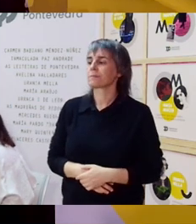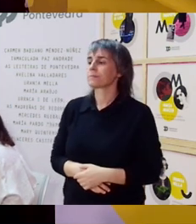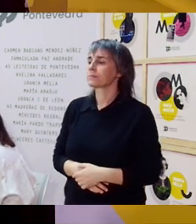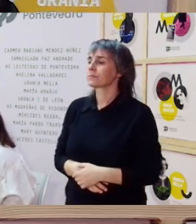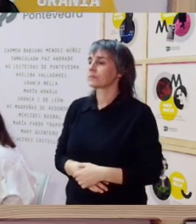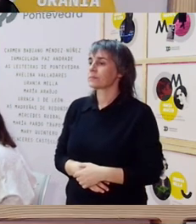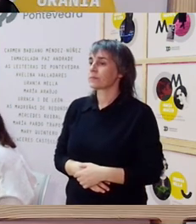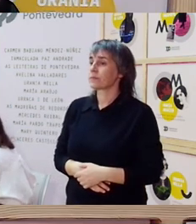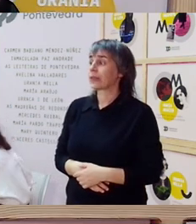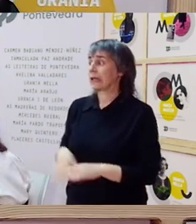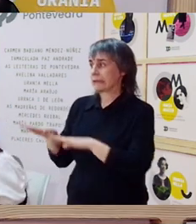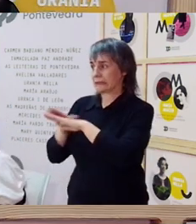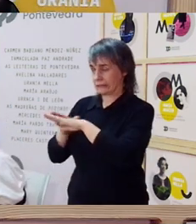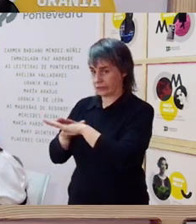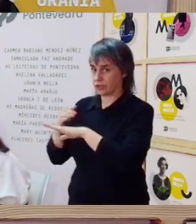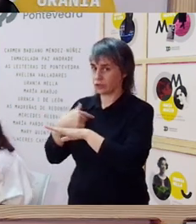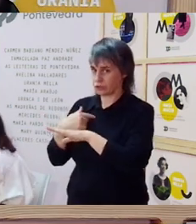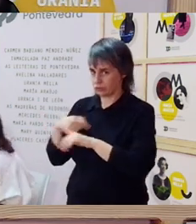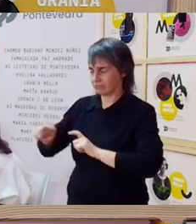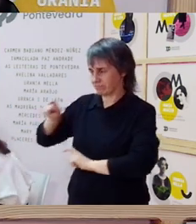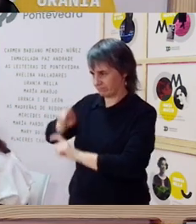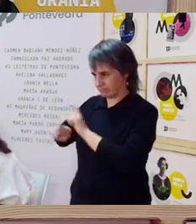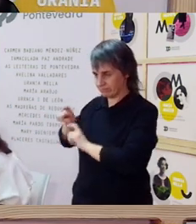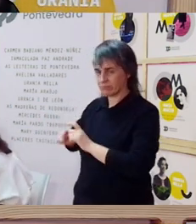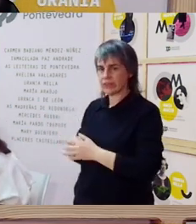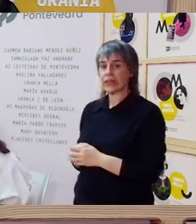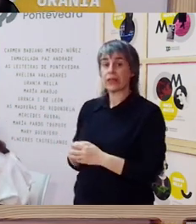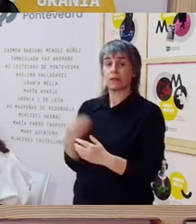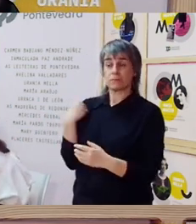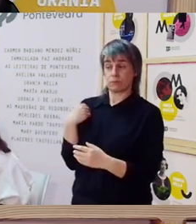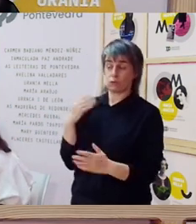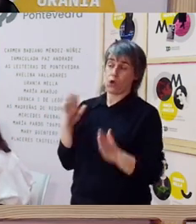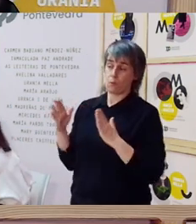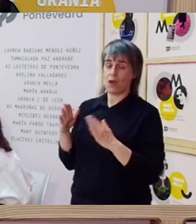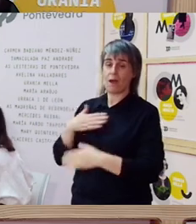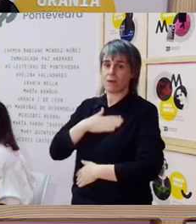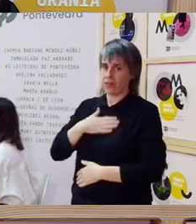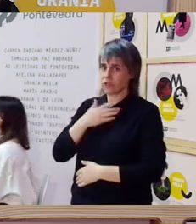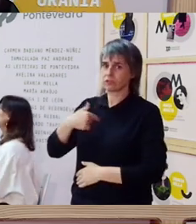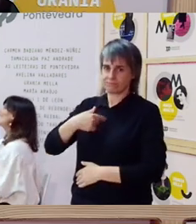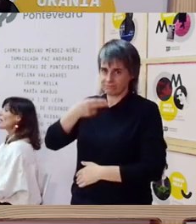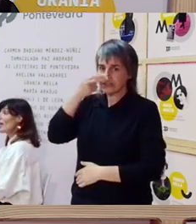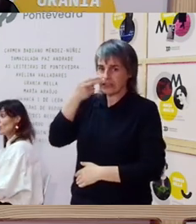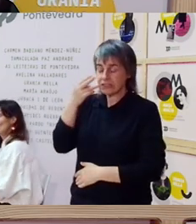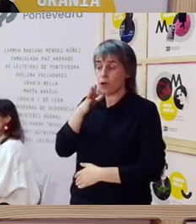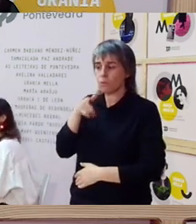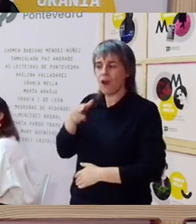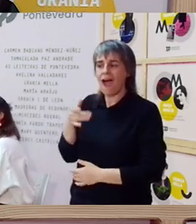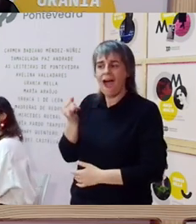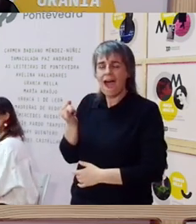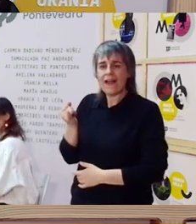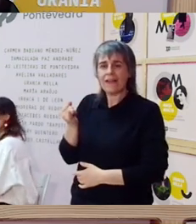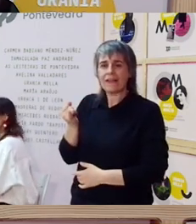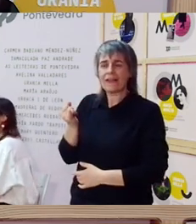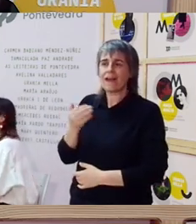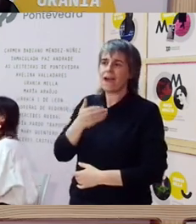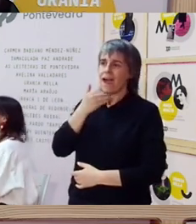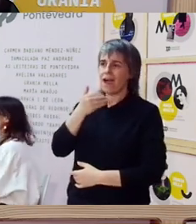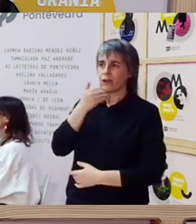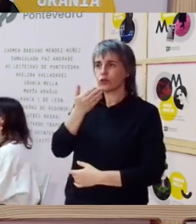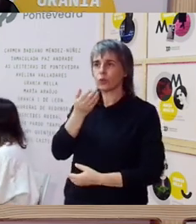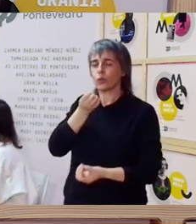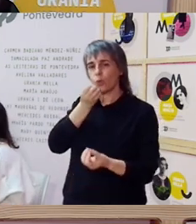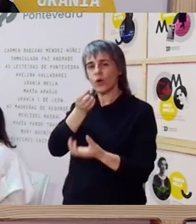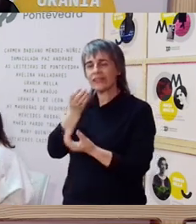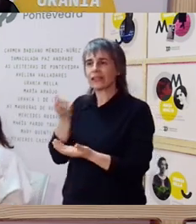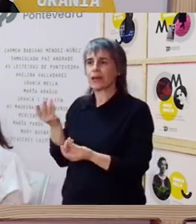Eu perdona que volva aí porque esta parte de placeres me interesa, porque hai un relato tamén que se conta, como decía,